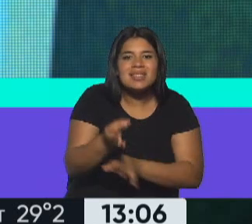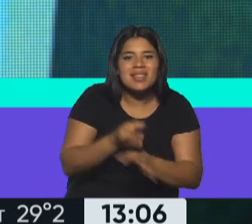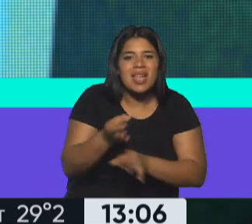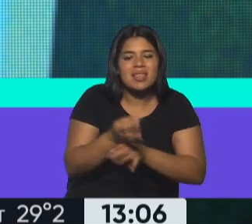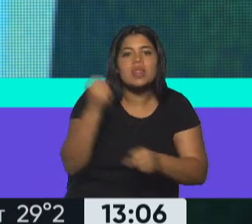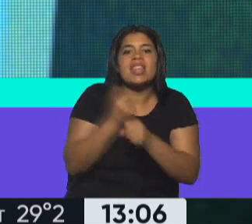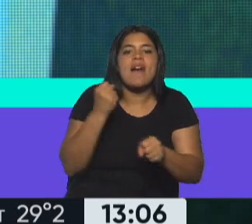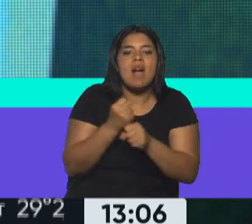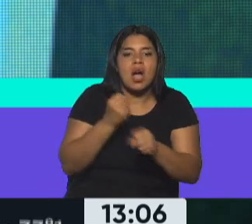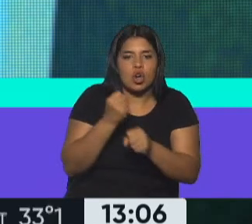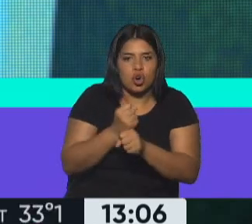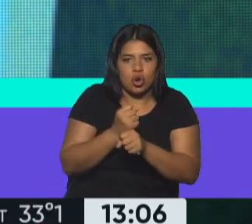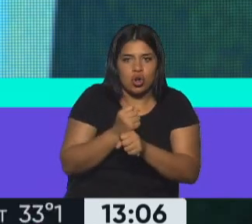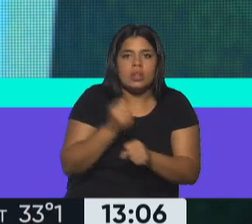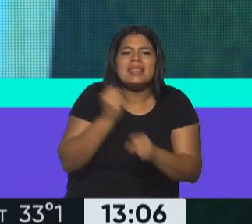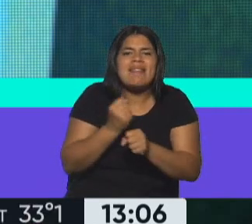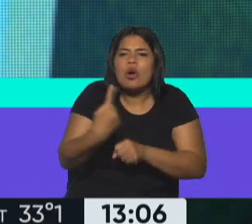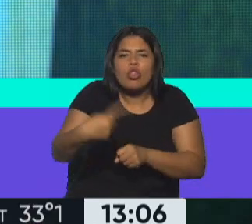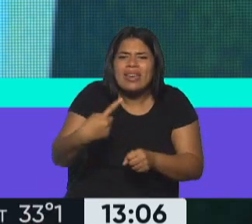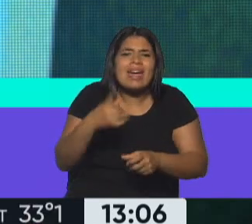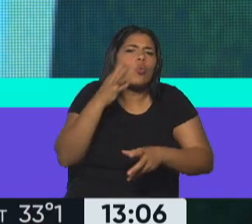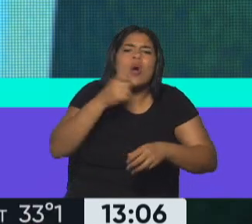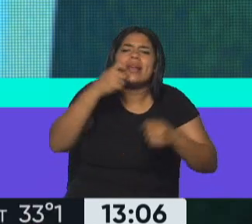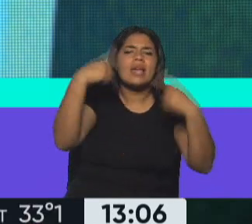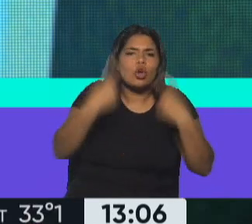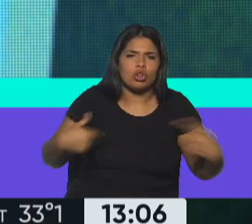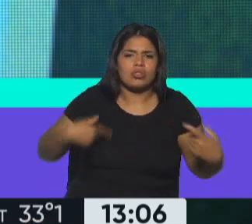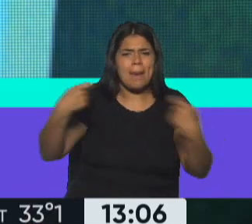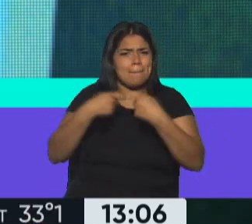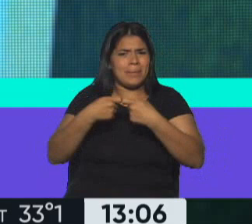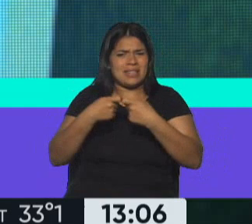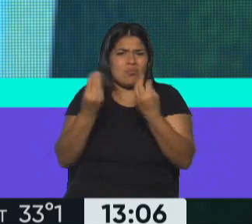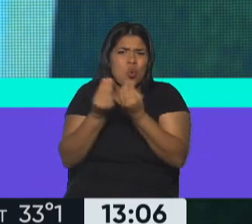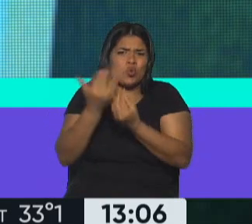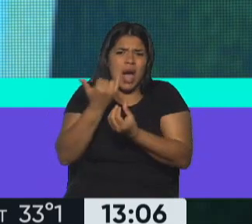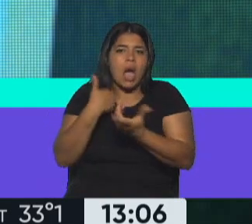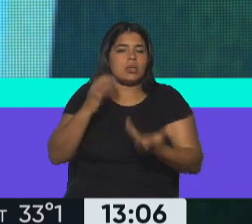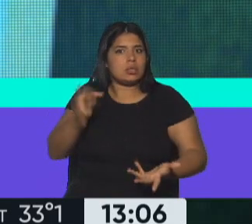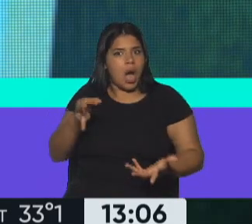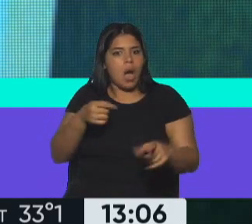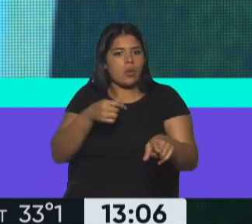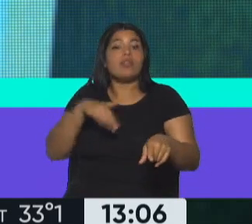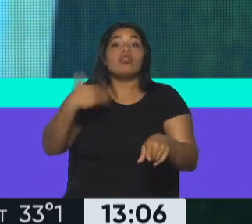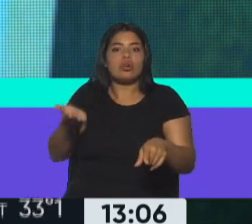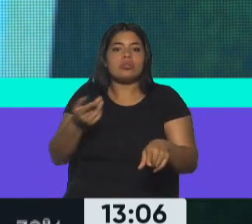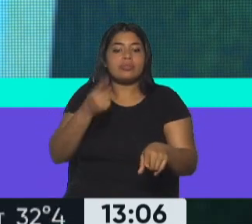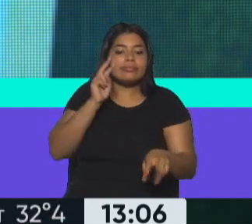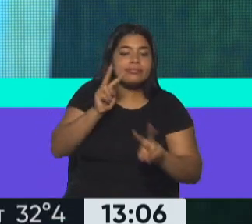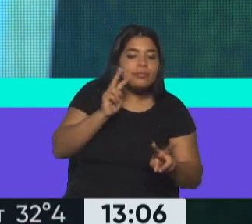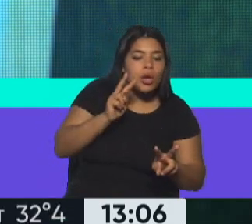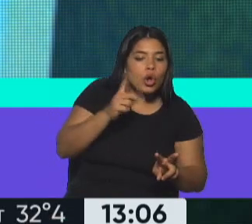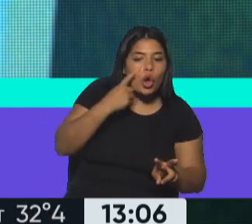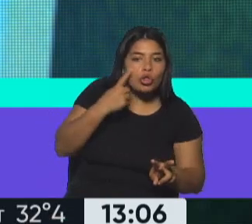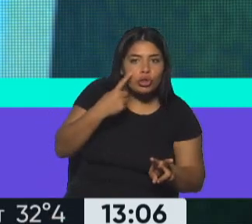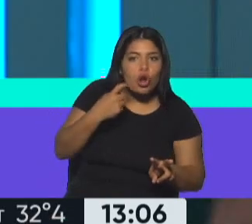eso porque hay empresas empresas muy importantes multinacionales que ya saben de eso entonces van control hacen donaciones